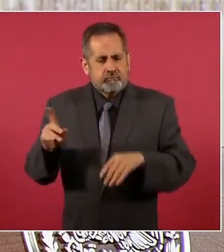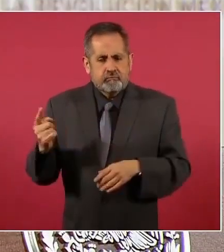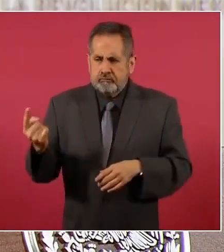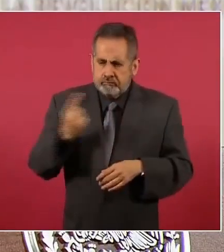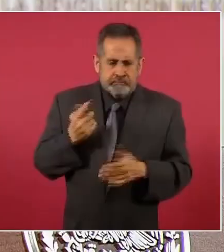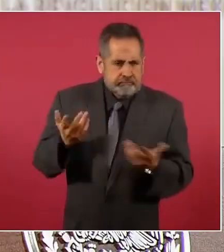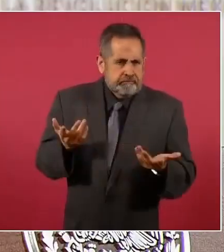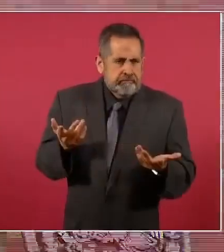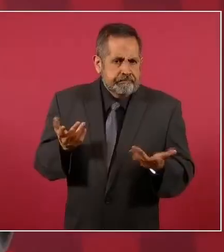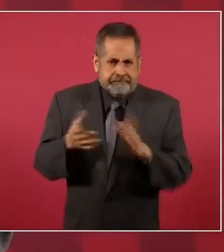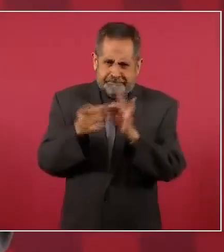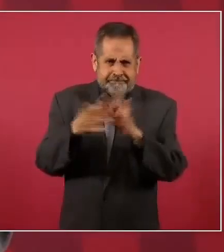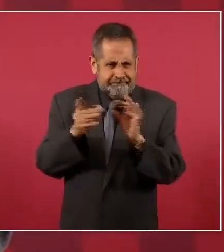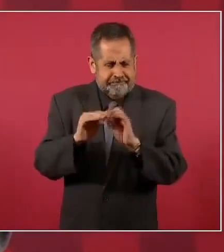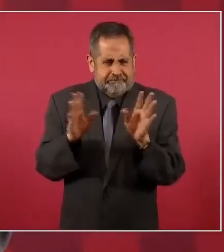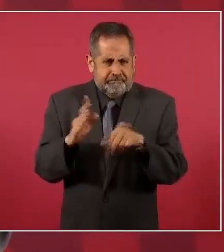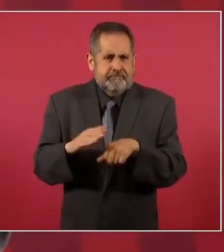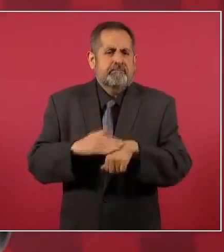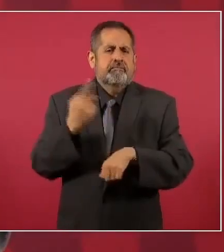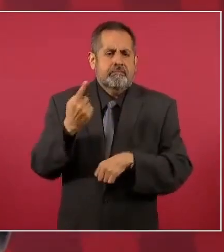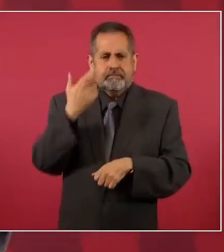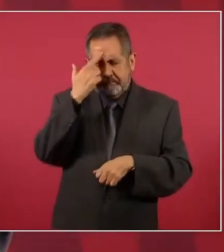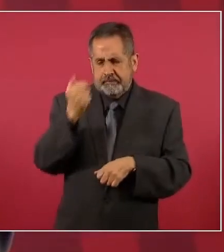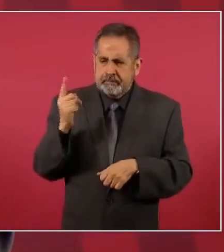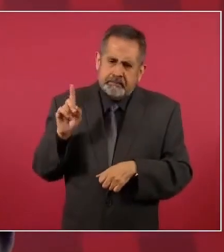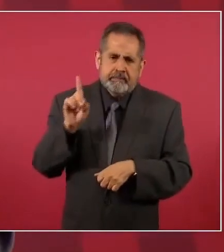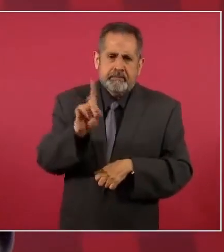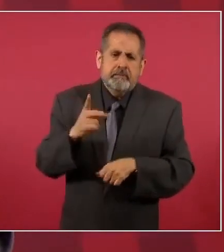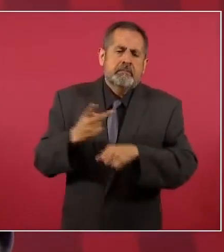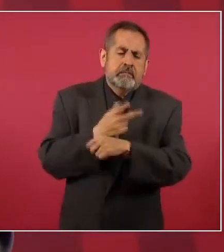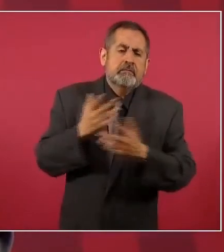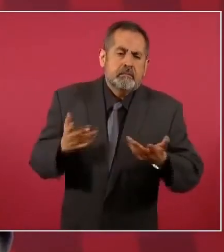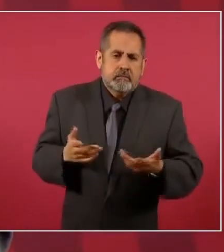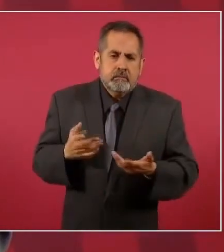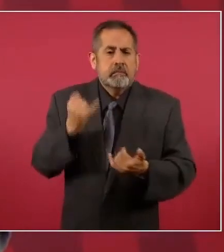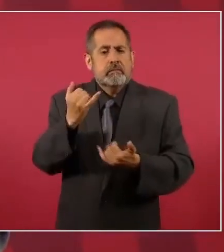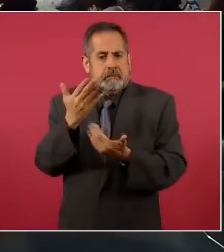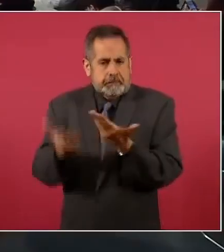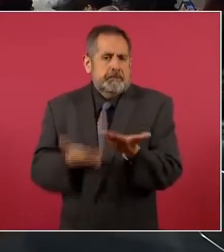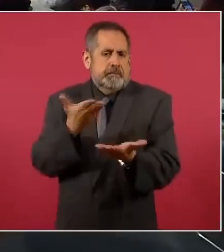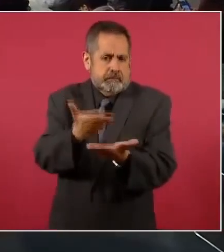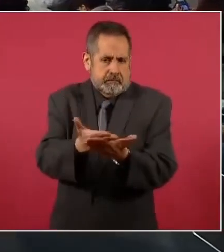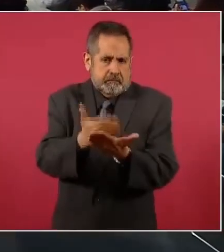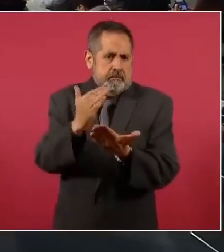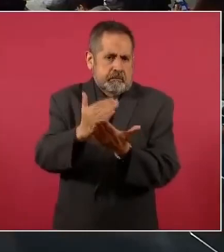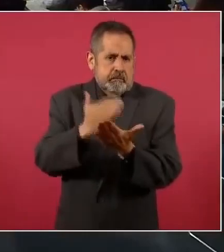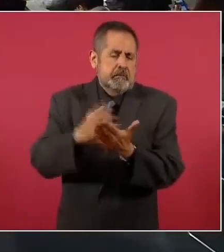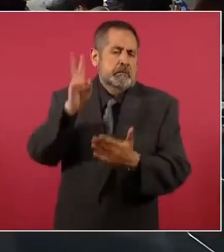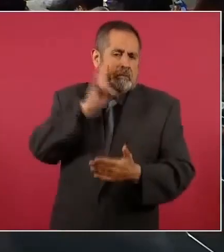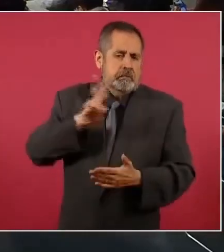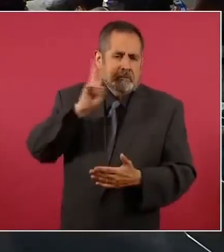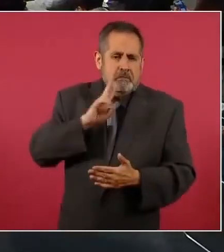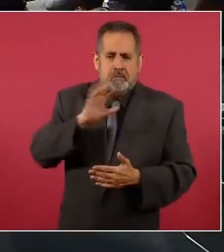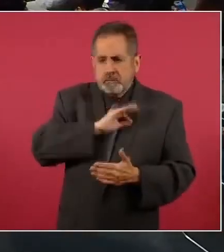una explicación y que nos exponga y una propuesta para ver